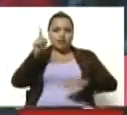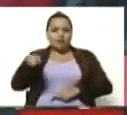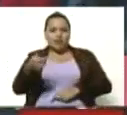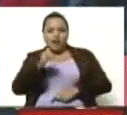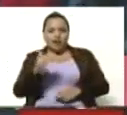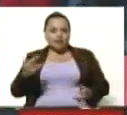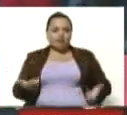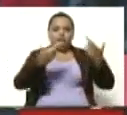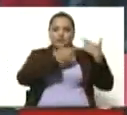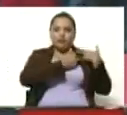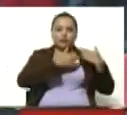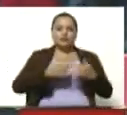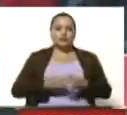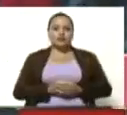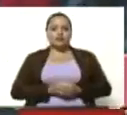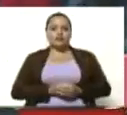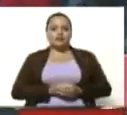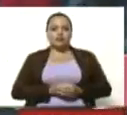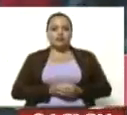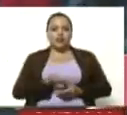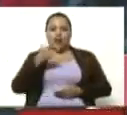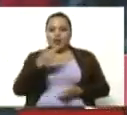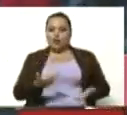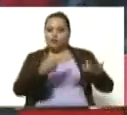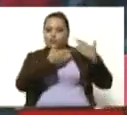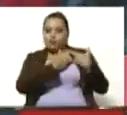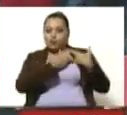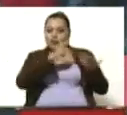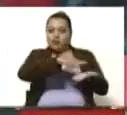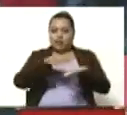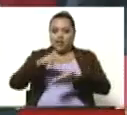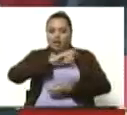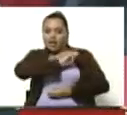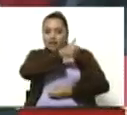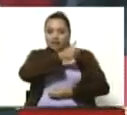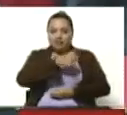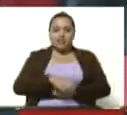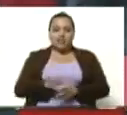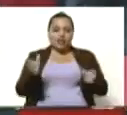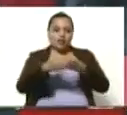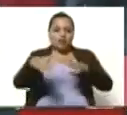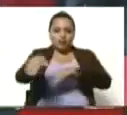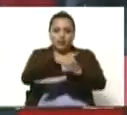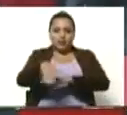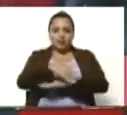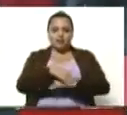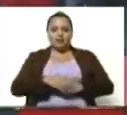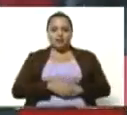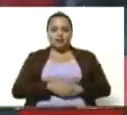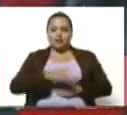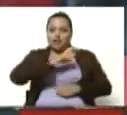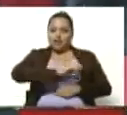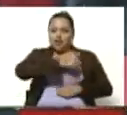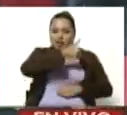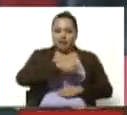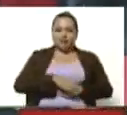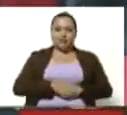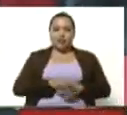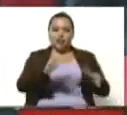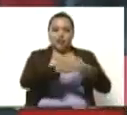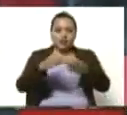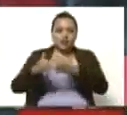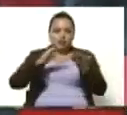esa responsabilidades como miembros jefes y miembros de los equipos de calle jefes y miembros de